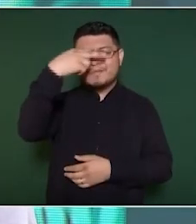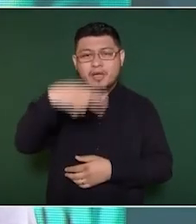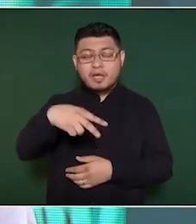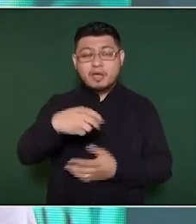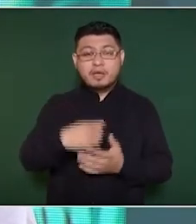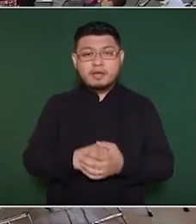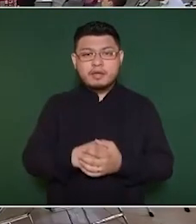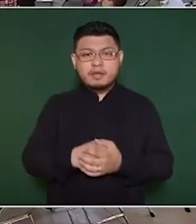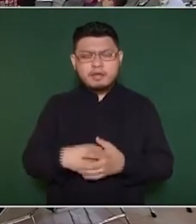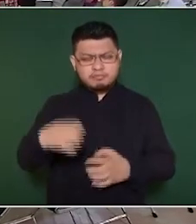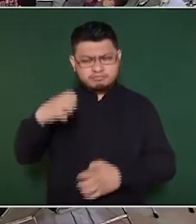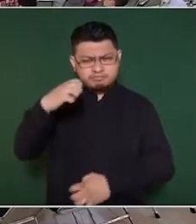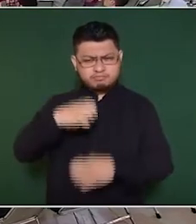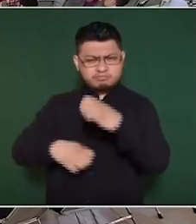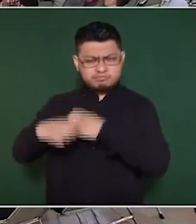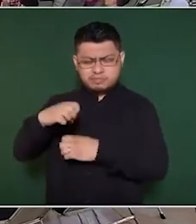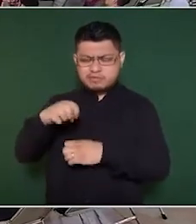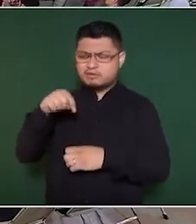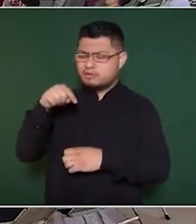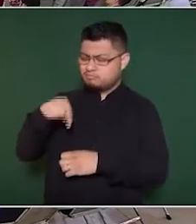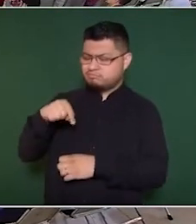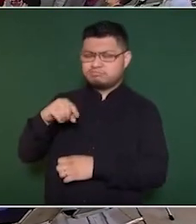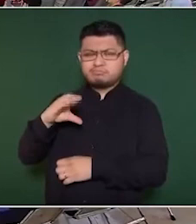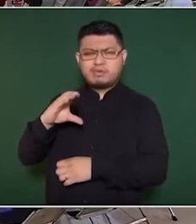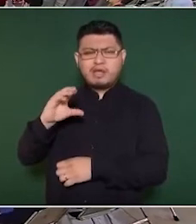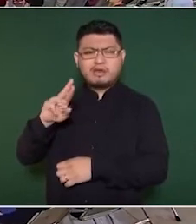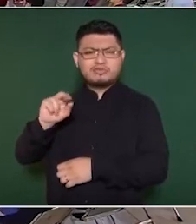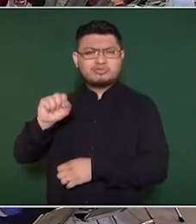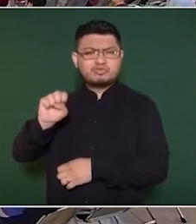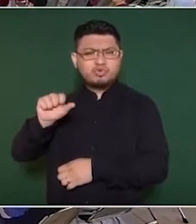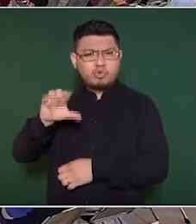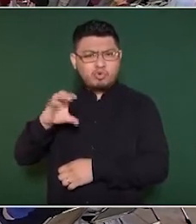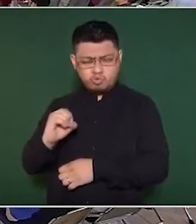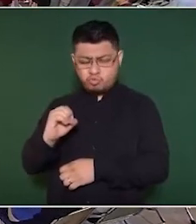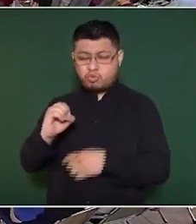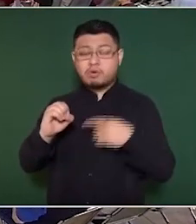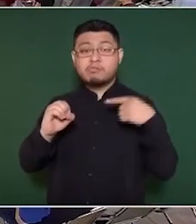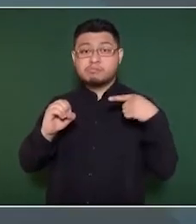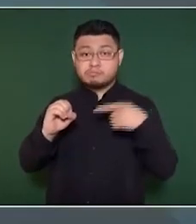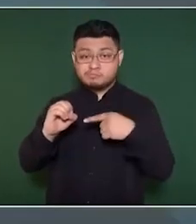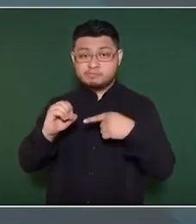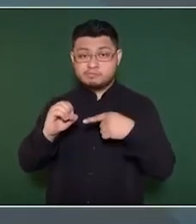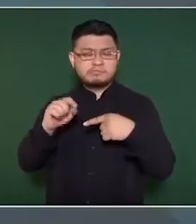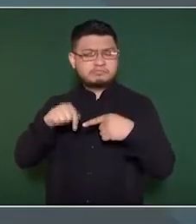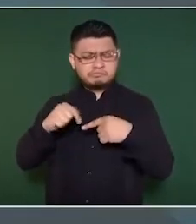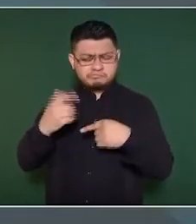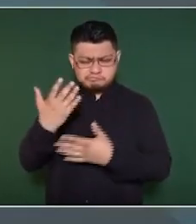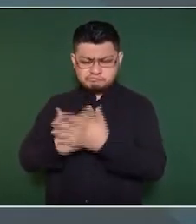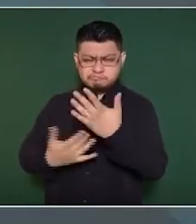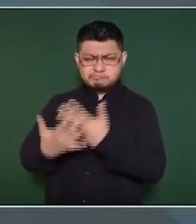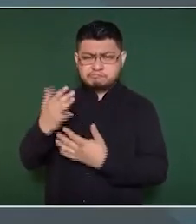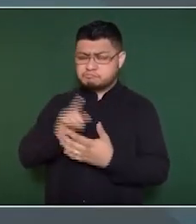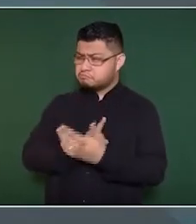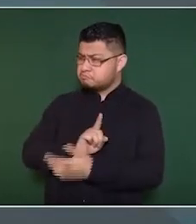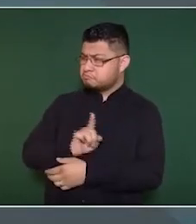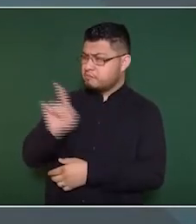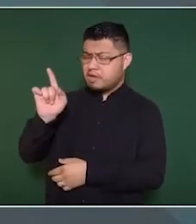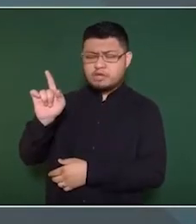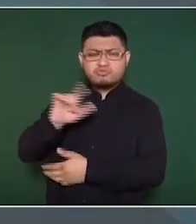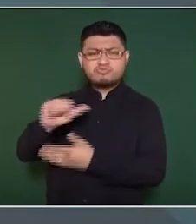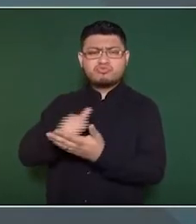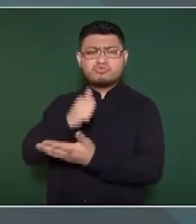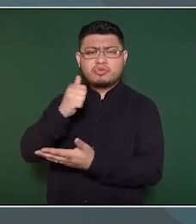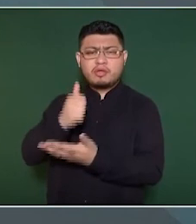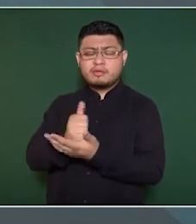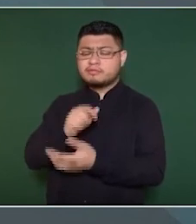francesa, Alstom, que tiene su planta en Ciudad Sahagún,